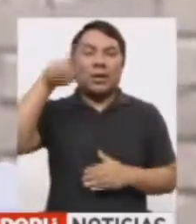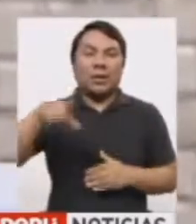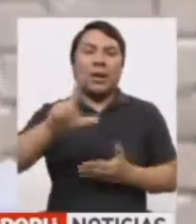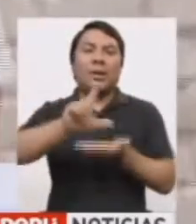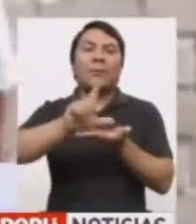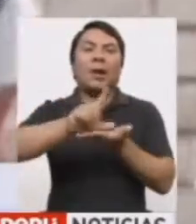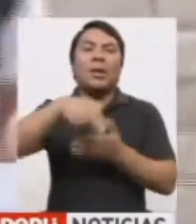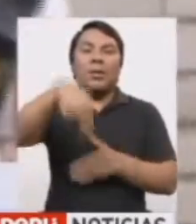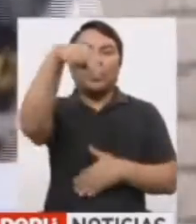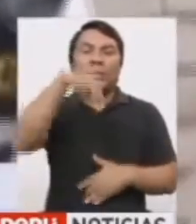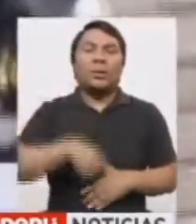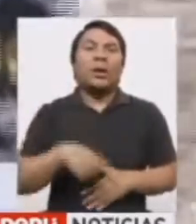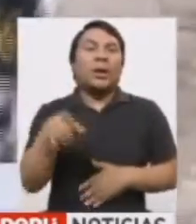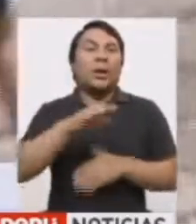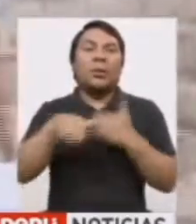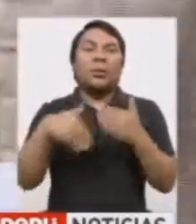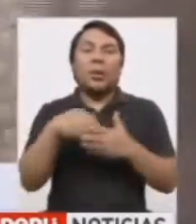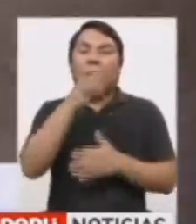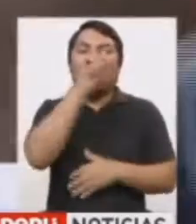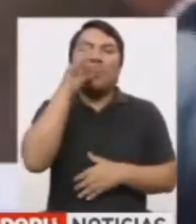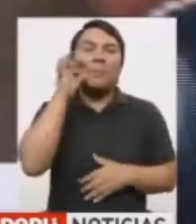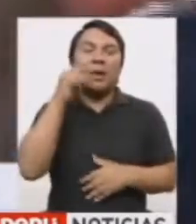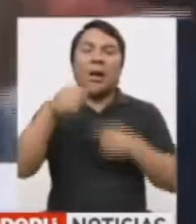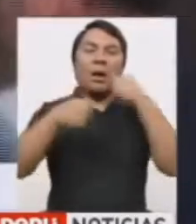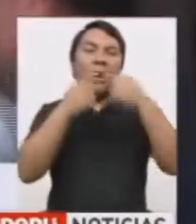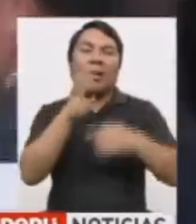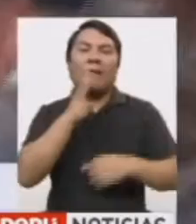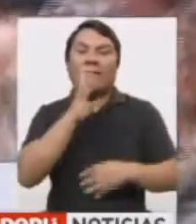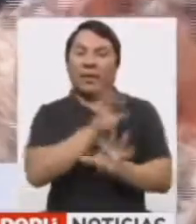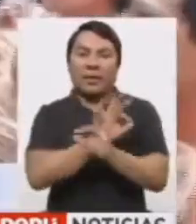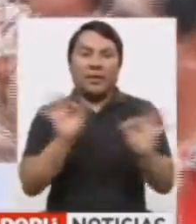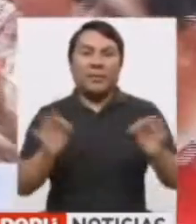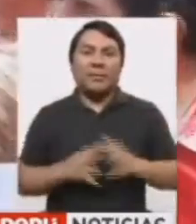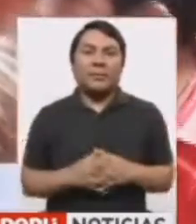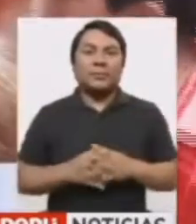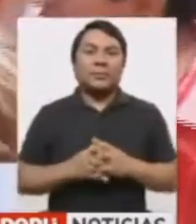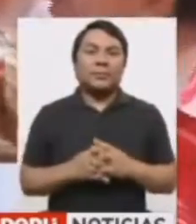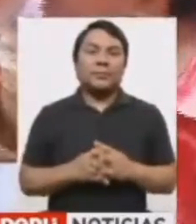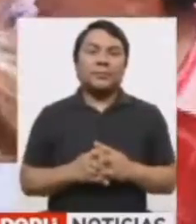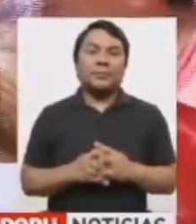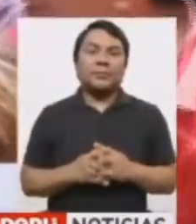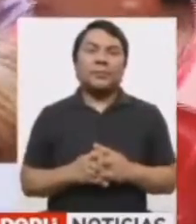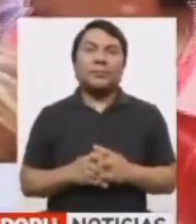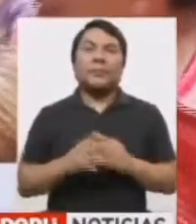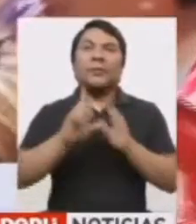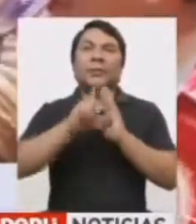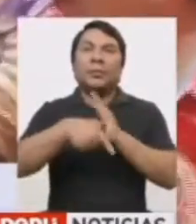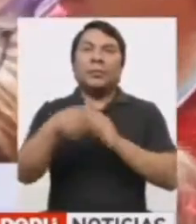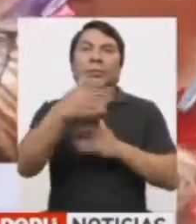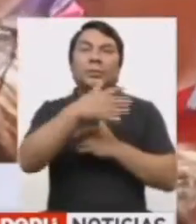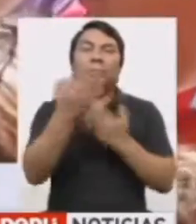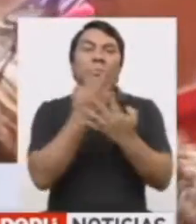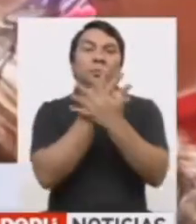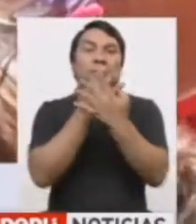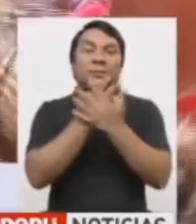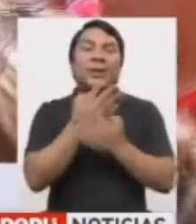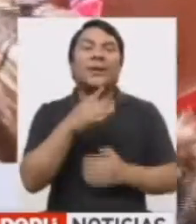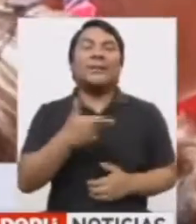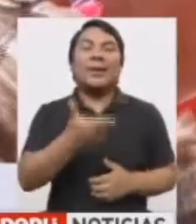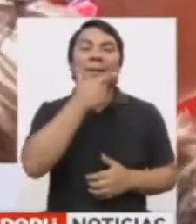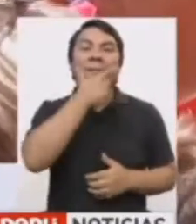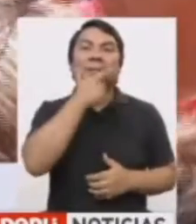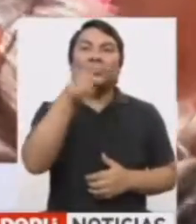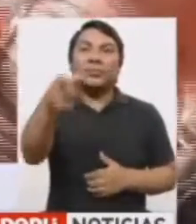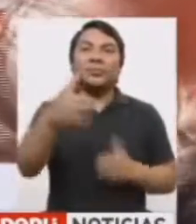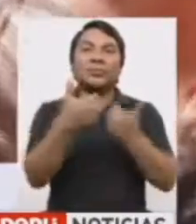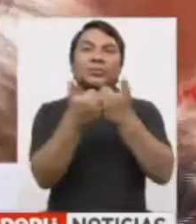En todo momento estuvo callado, no brindó declaraciones a la prensa. Detrás de una reja amarilla, su pareja Carla Soff miraba